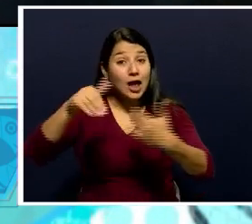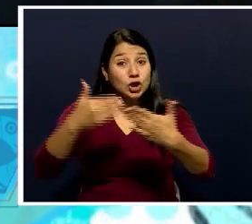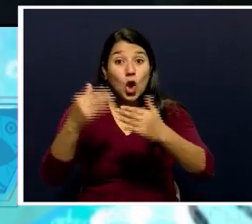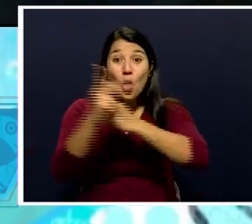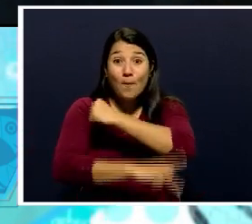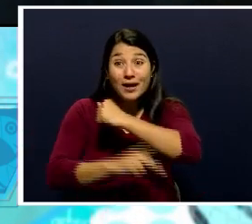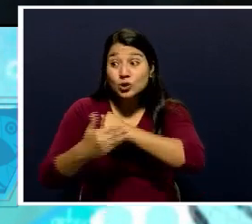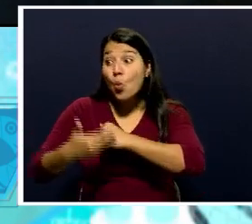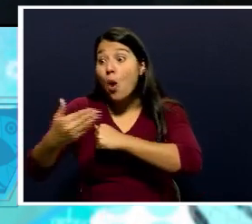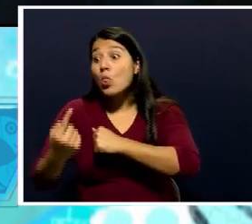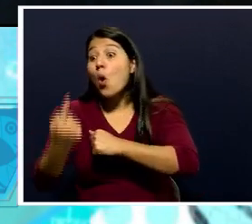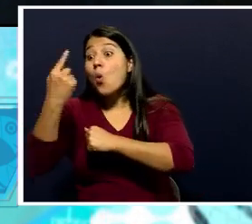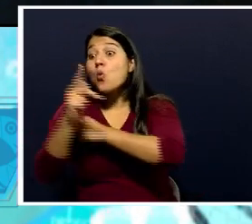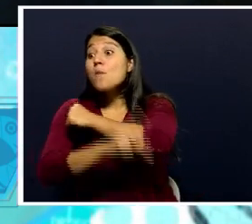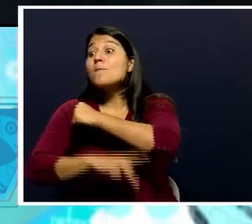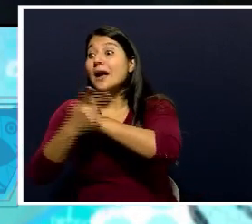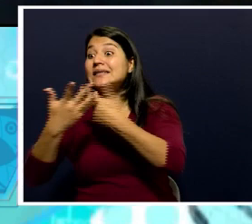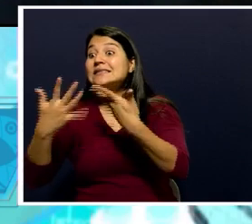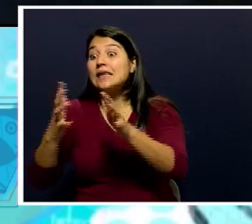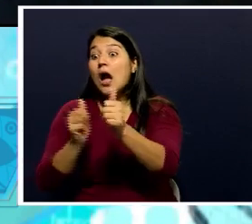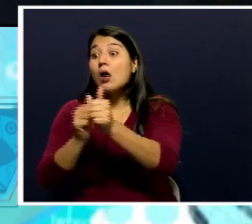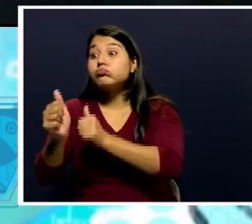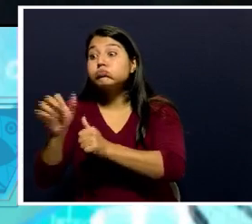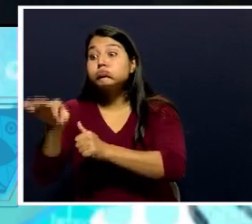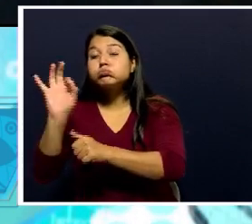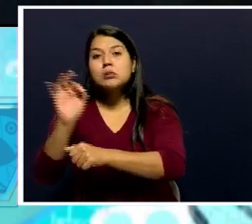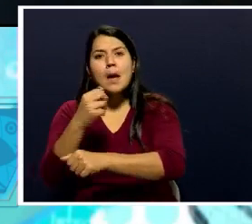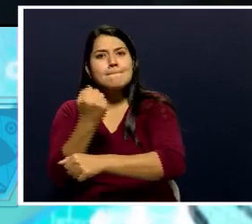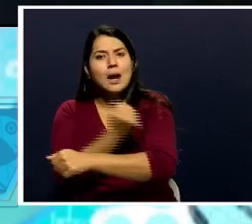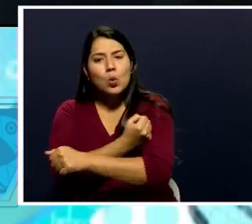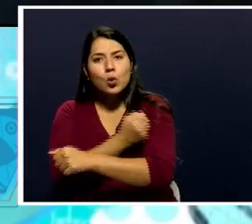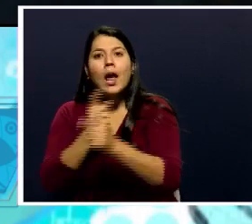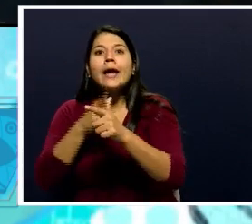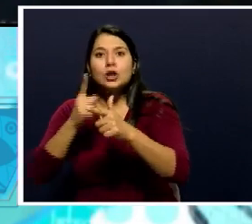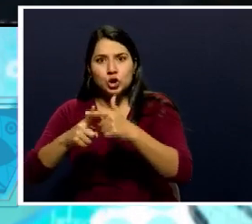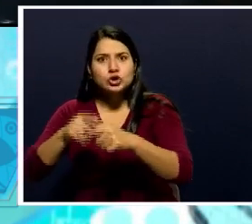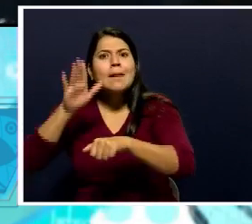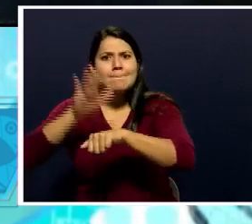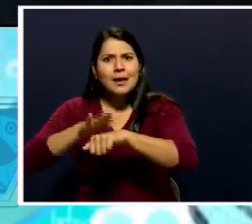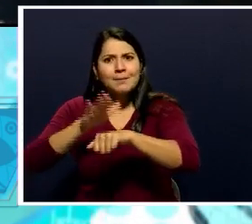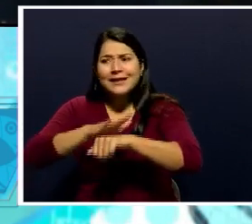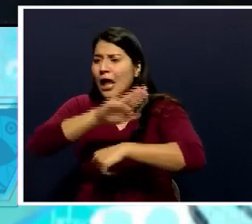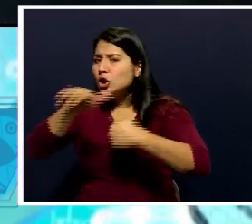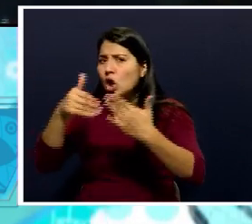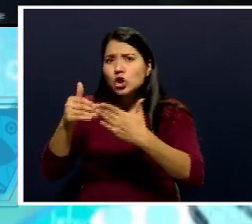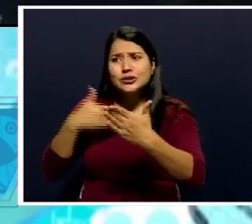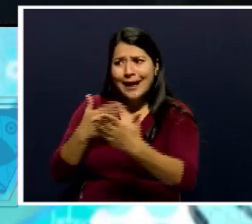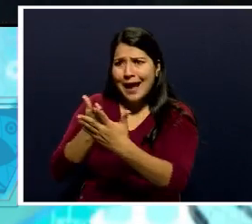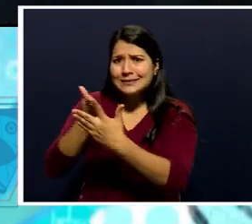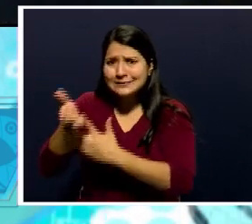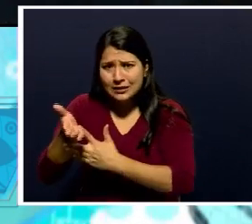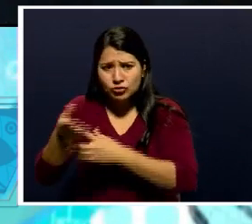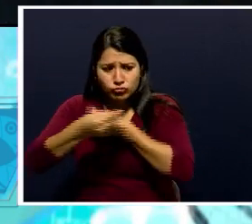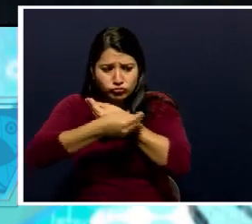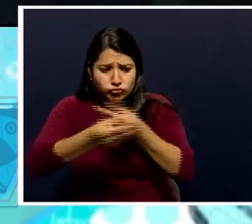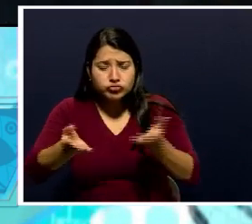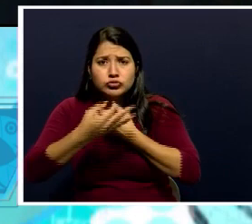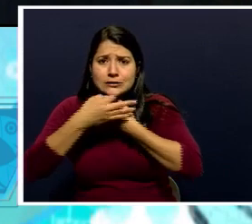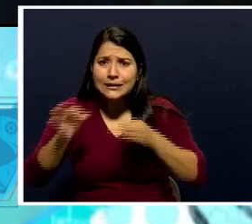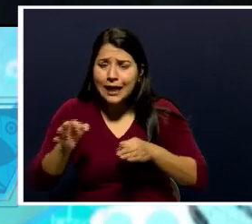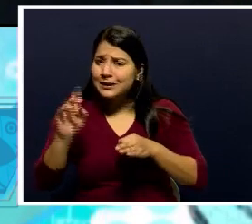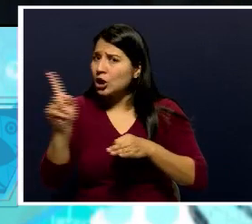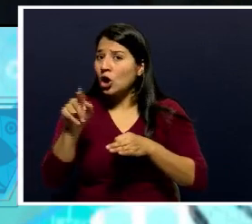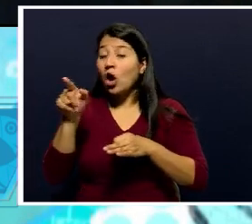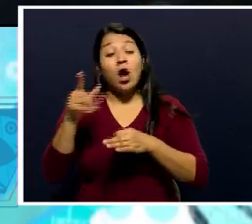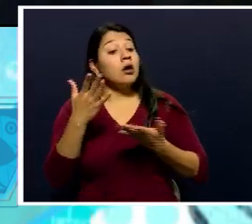acceso a tecnologías, tener acceso, porque no solamente se trata de que si hay vacuna o no hay vacuna, puede que no tengamos una vacuna, pero que haya